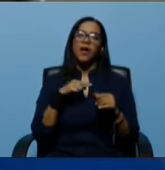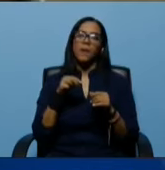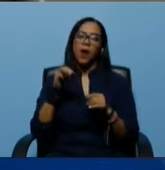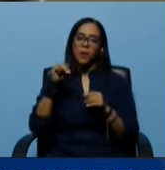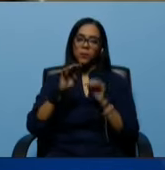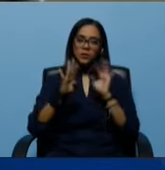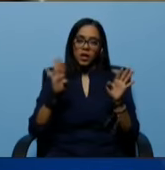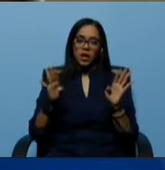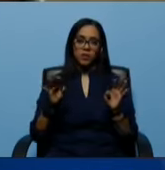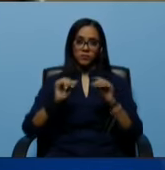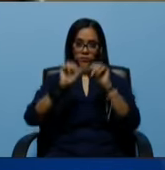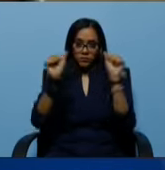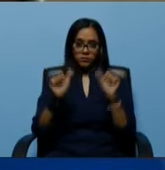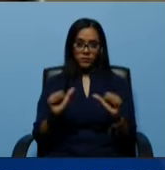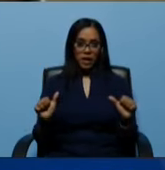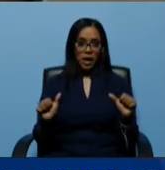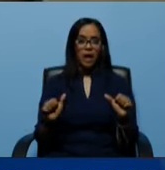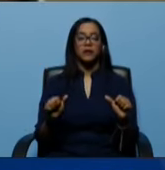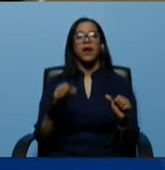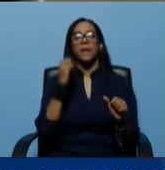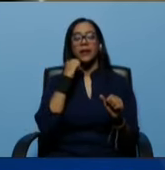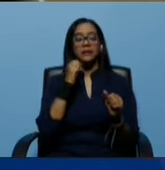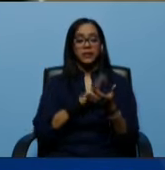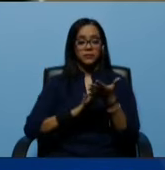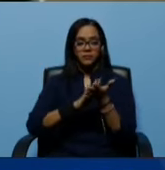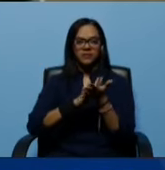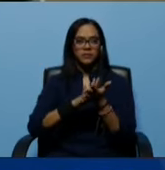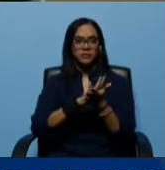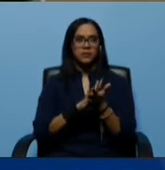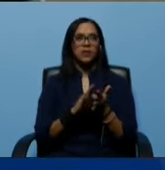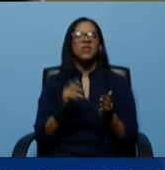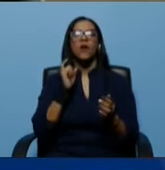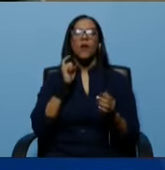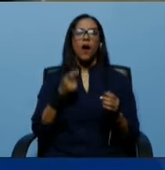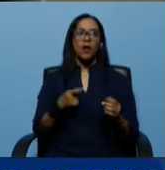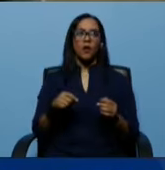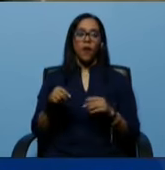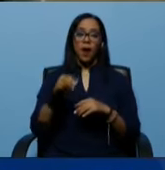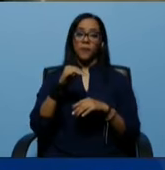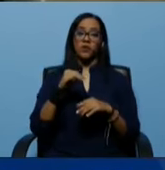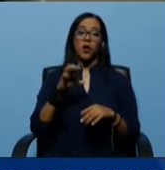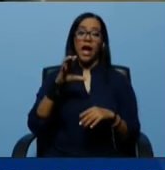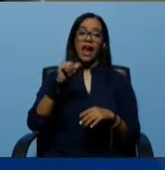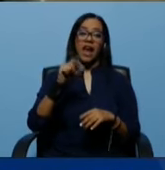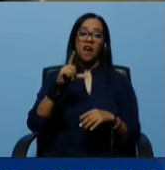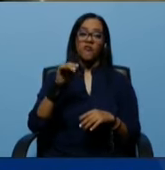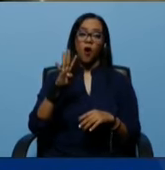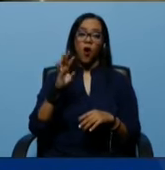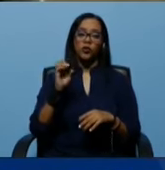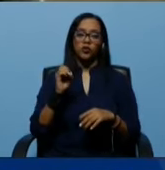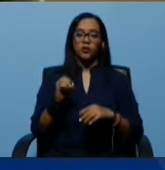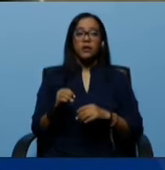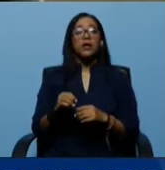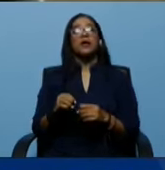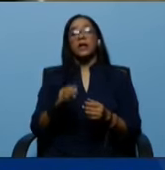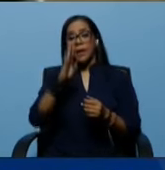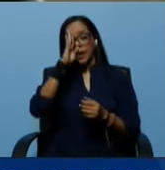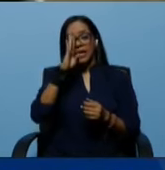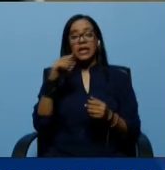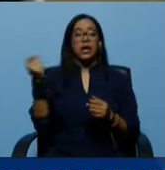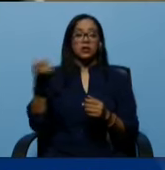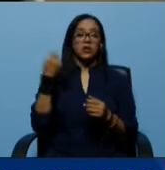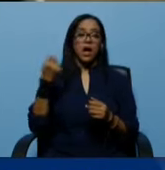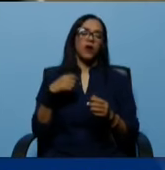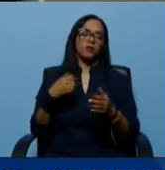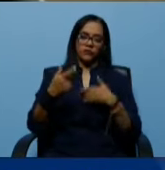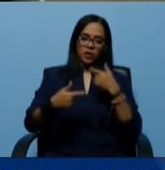Arte Contemporáneo de Valencia, que también está siendo recuperado, y en Guárico, el Museo de Calabozo, y en Barinas Los Llanos, y así